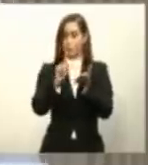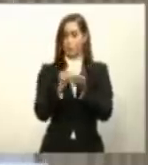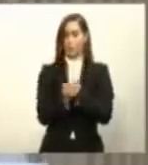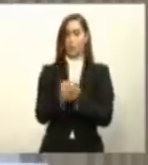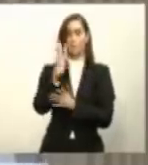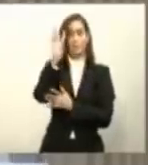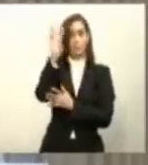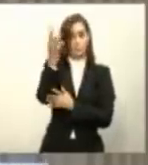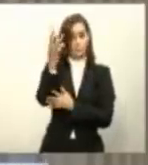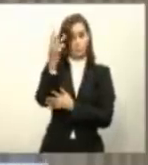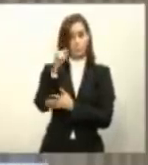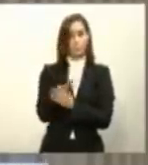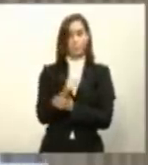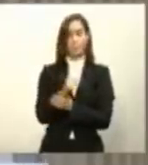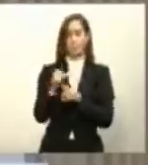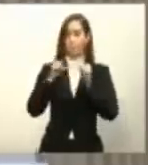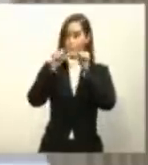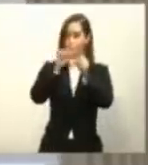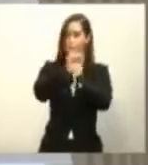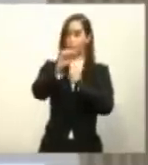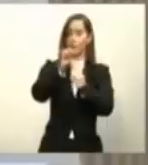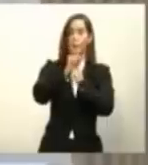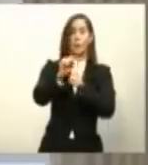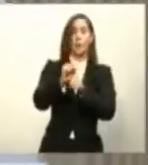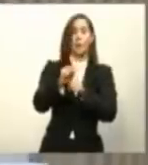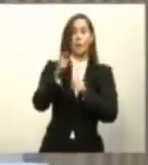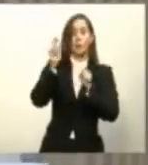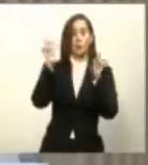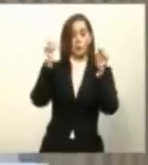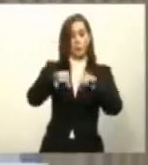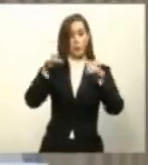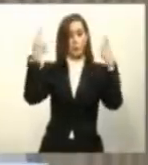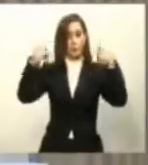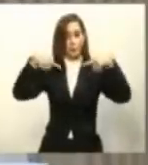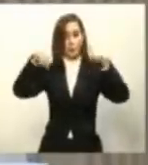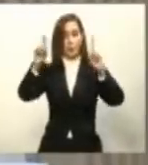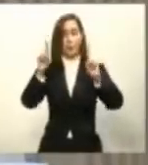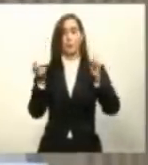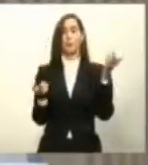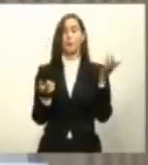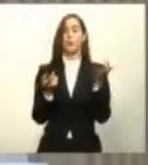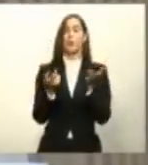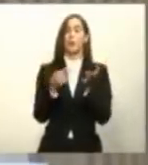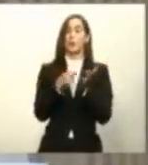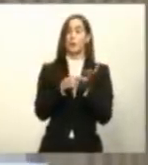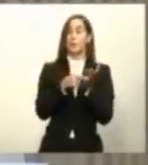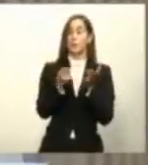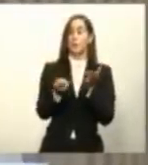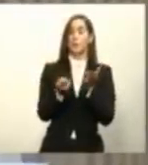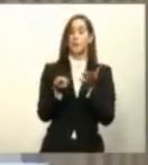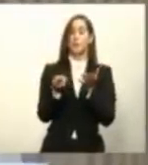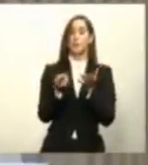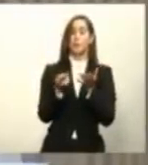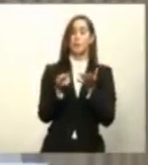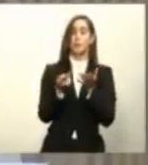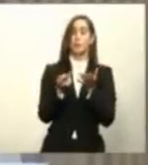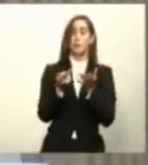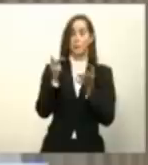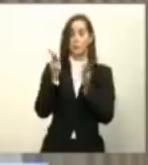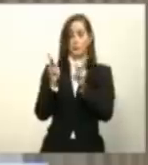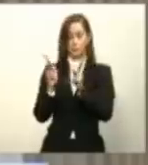Sexto, trabajar para lograr la financiación necesaria para la adopción de un plan